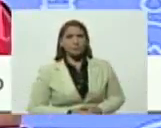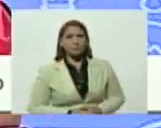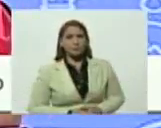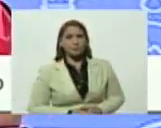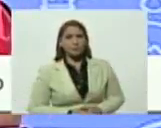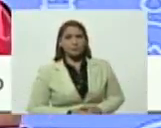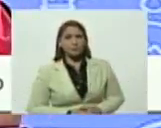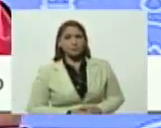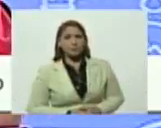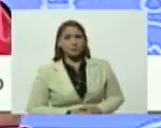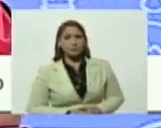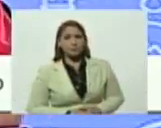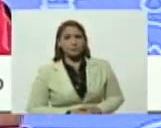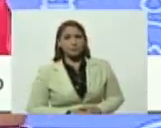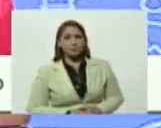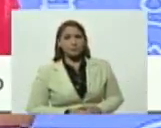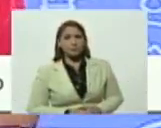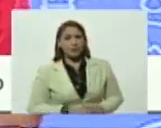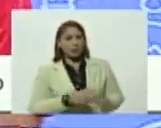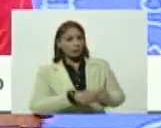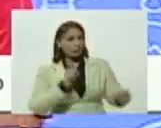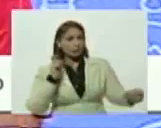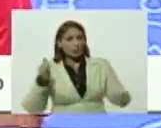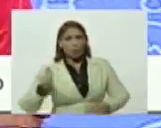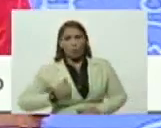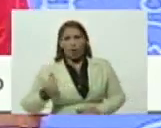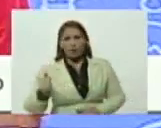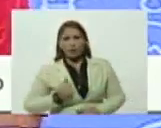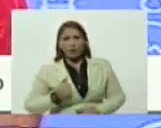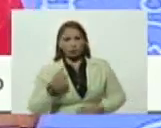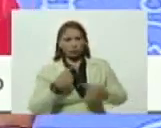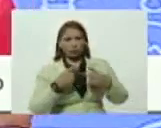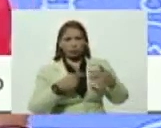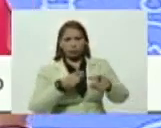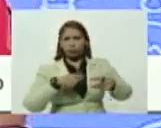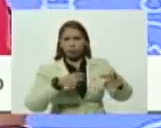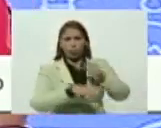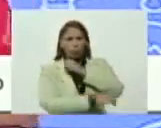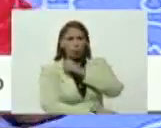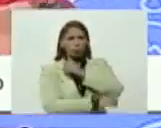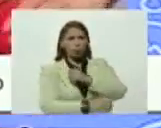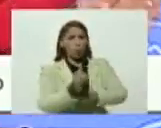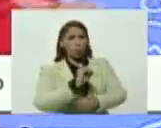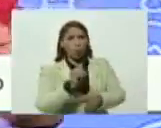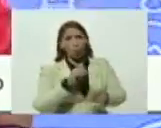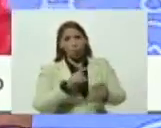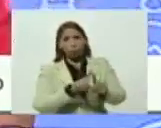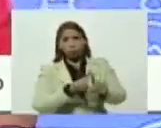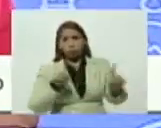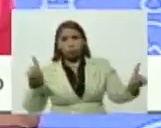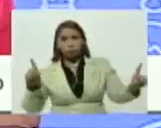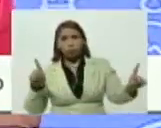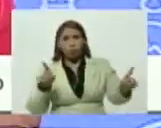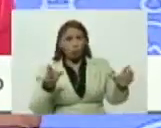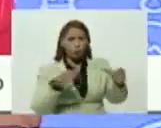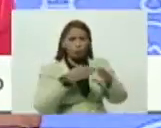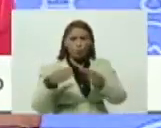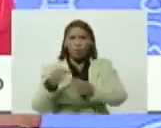Alejarnos de cualquier hecho de corrupción, alejarnos de los grupos, de los divisionistas,